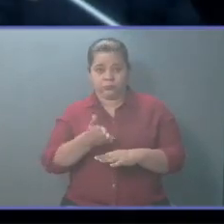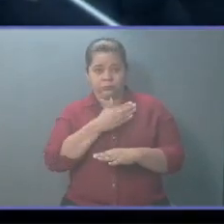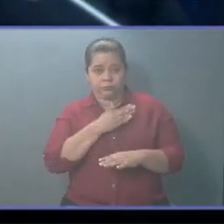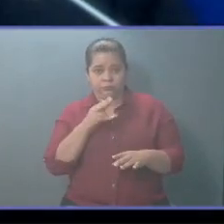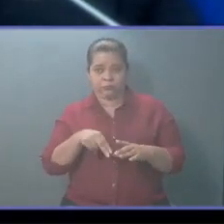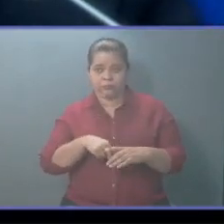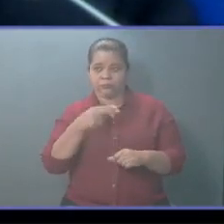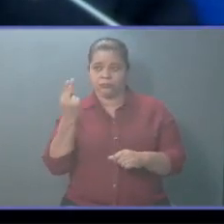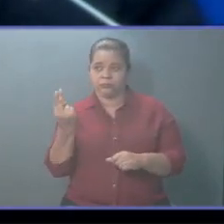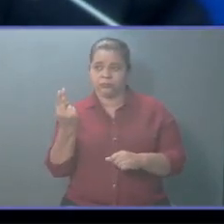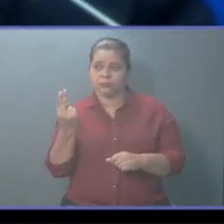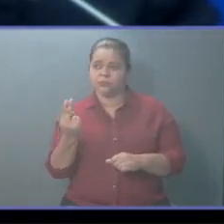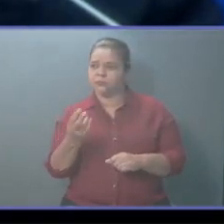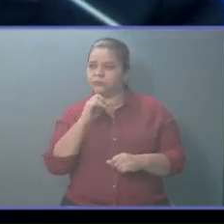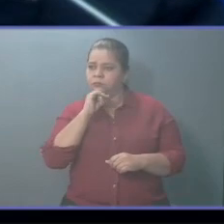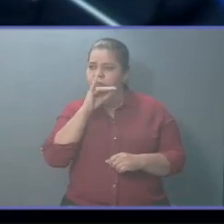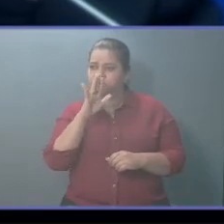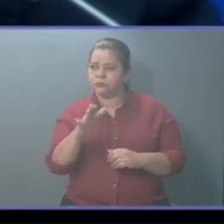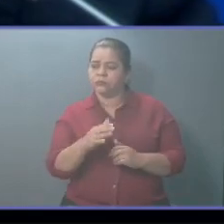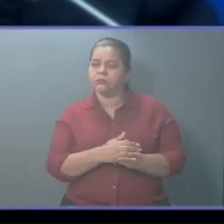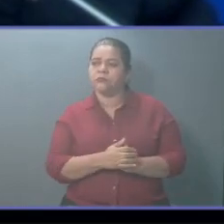principio, renunciaron porque los